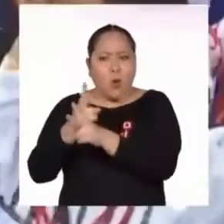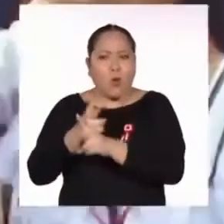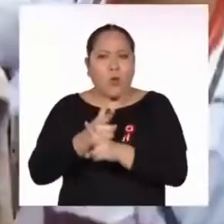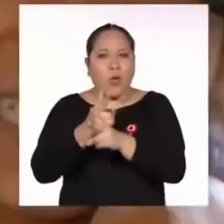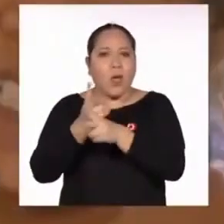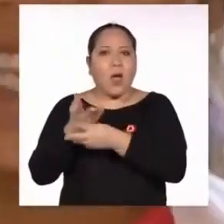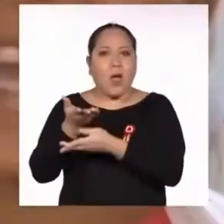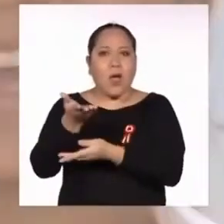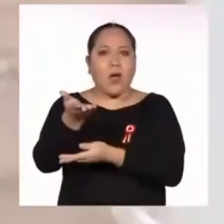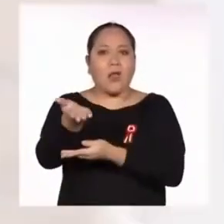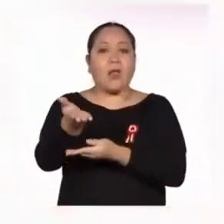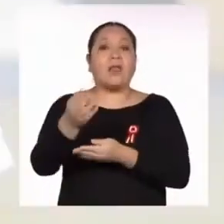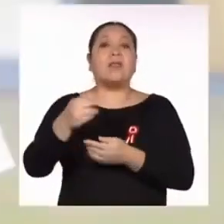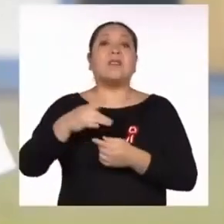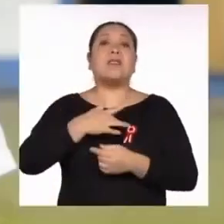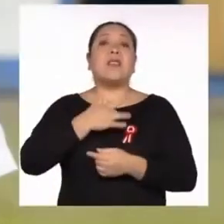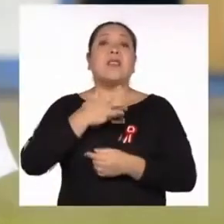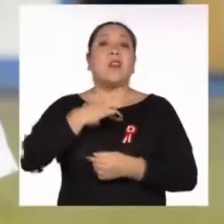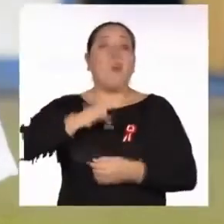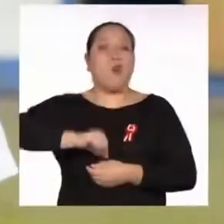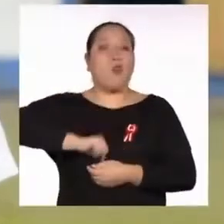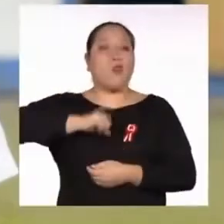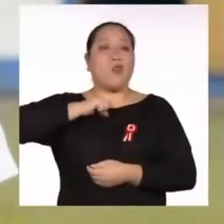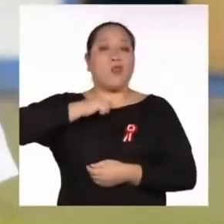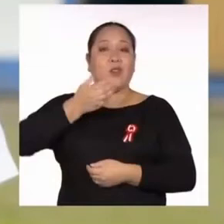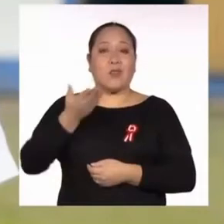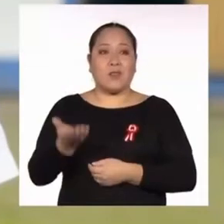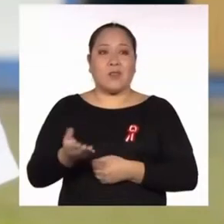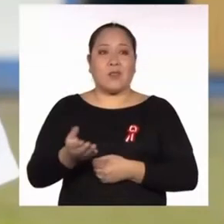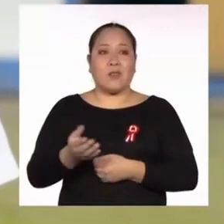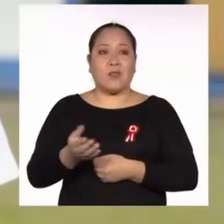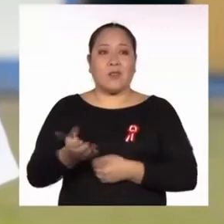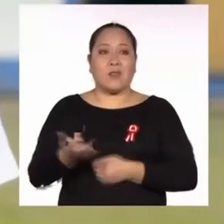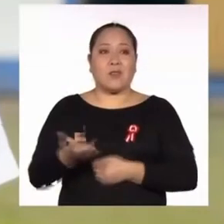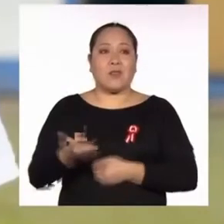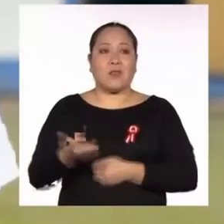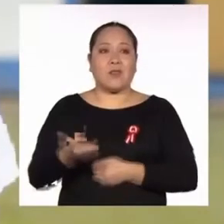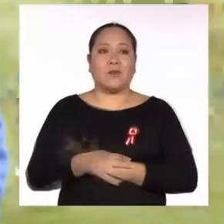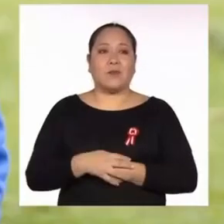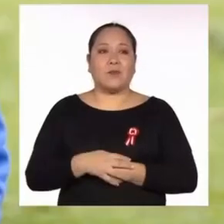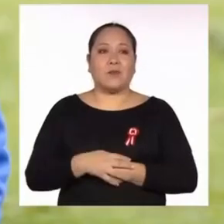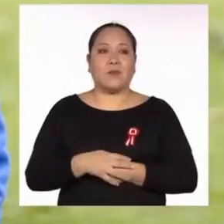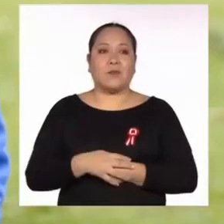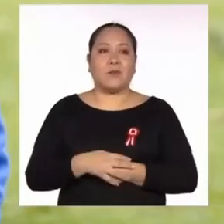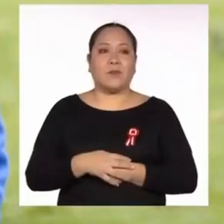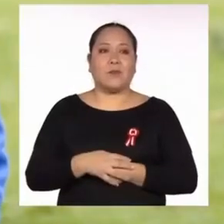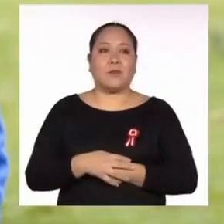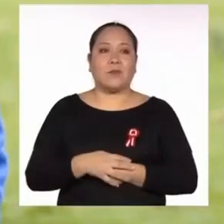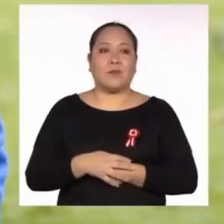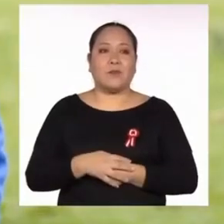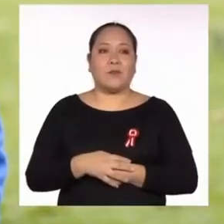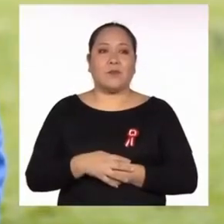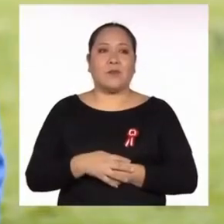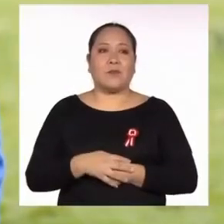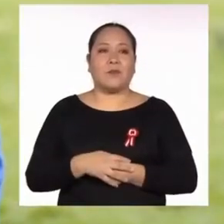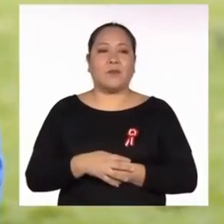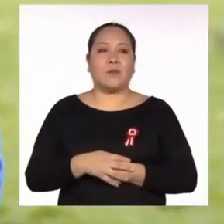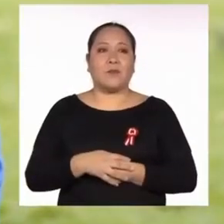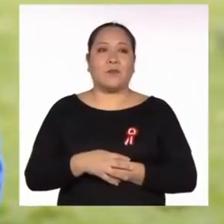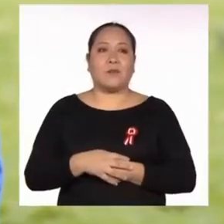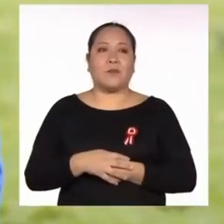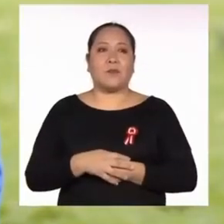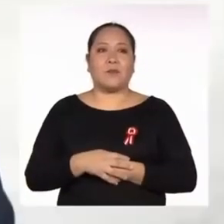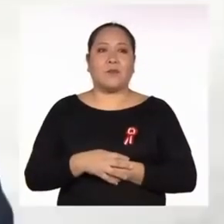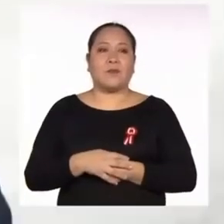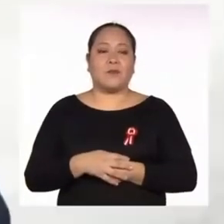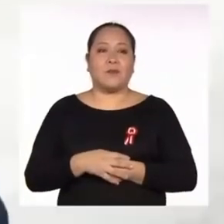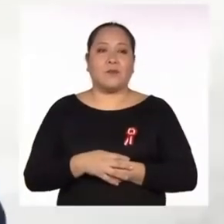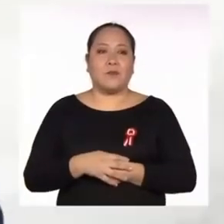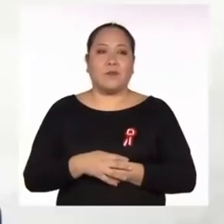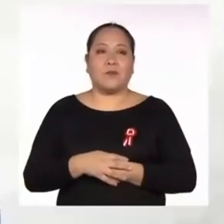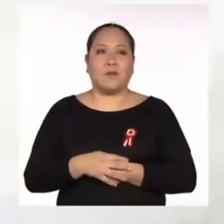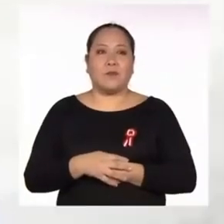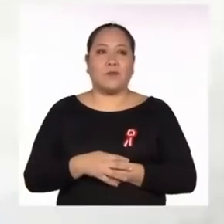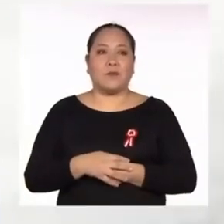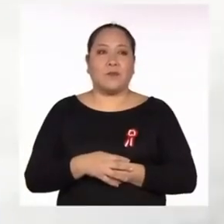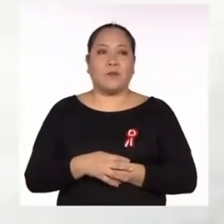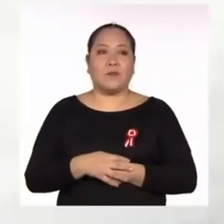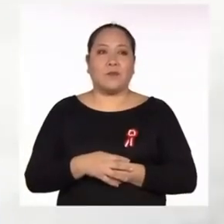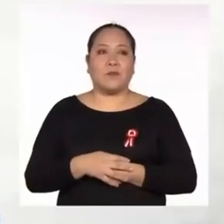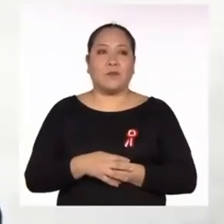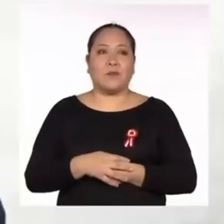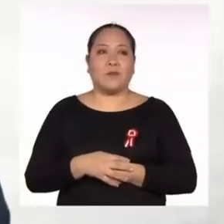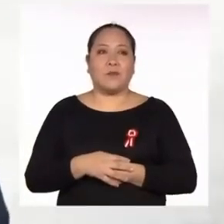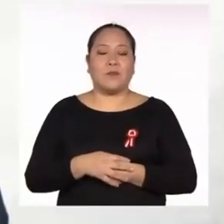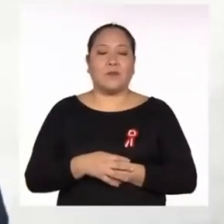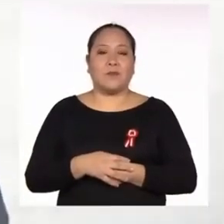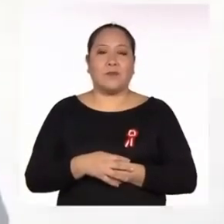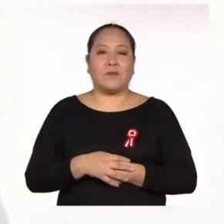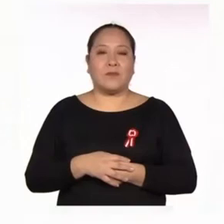ellas el kikín ya le digo con kubica nada calienta que trate me tira carne y aprendo mejor